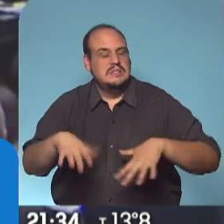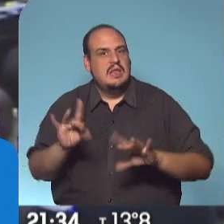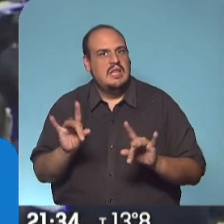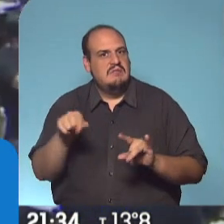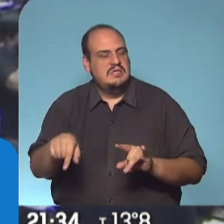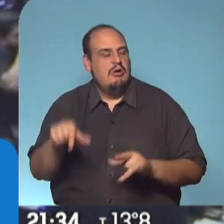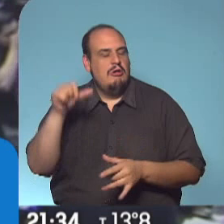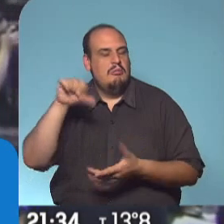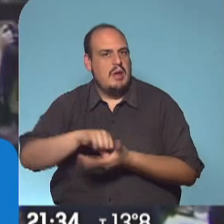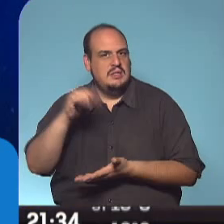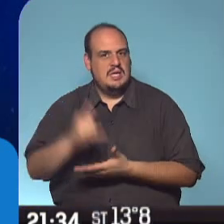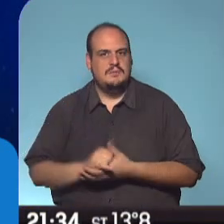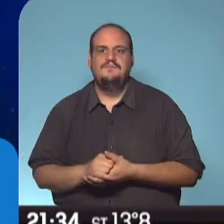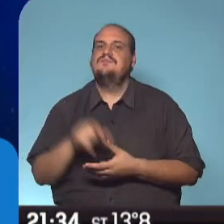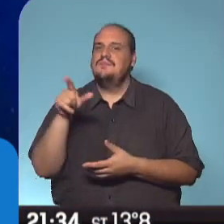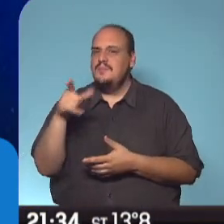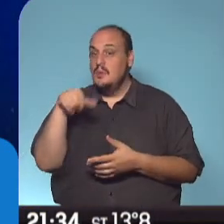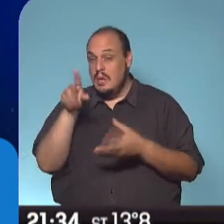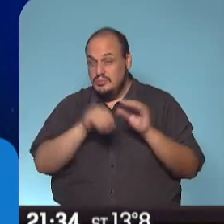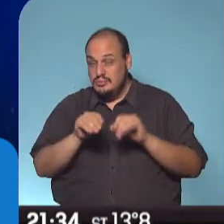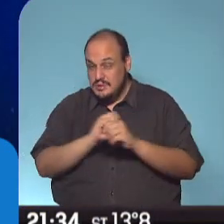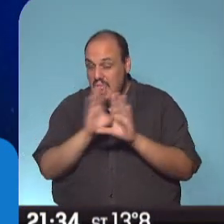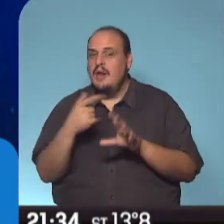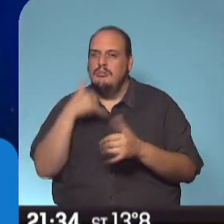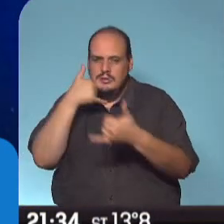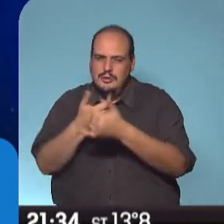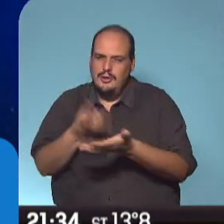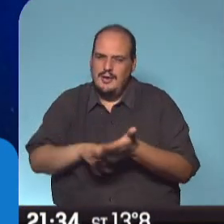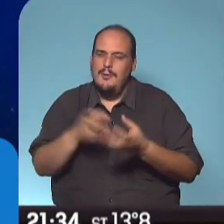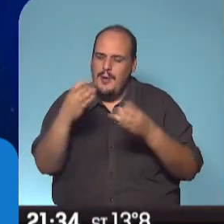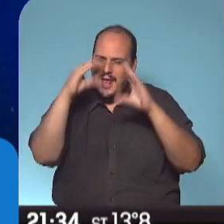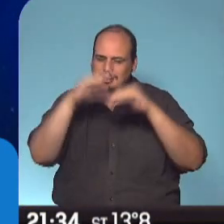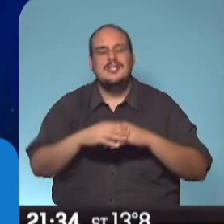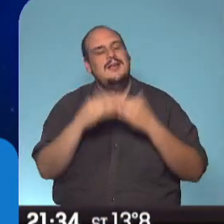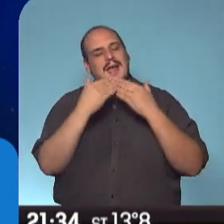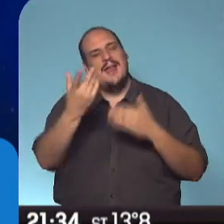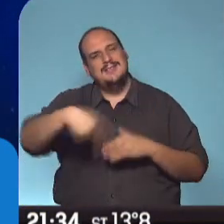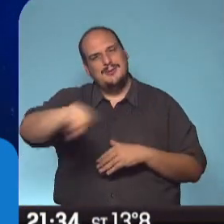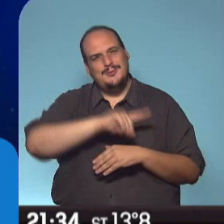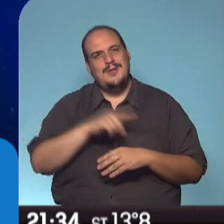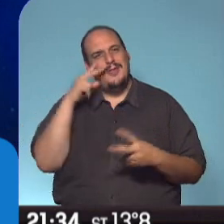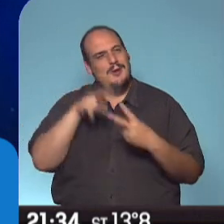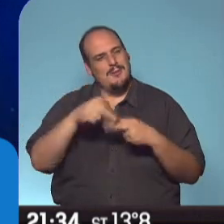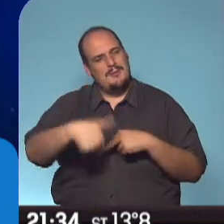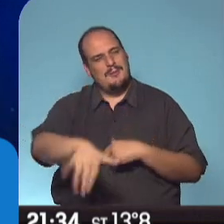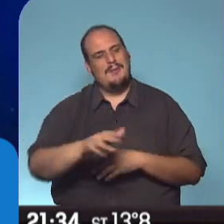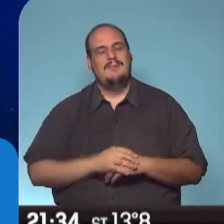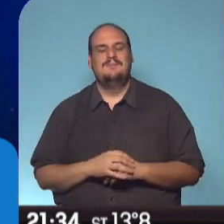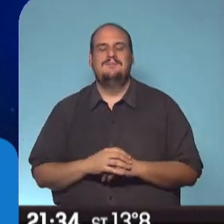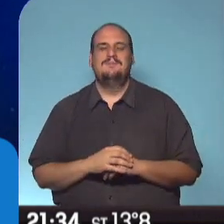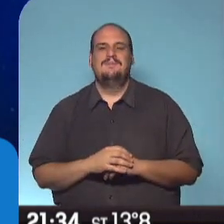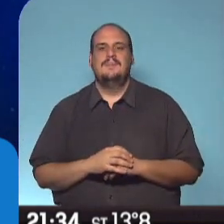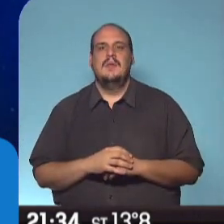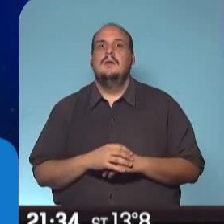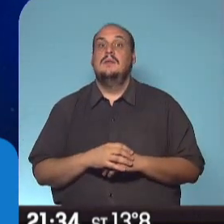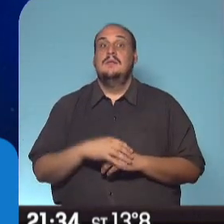hoy tiene el país. Y cuando lo tenga claro volveremos a llamarlos. Muchas gracias, Carlos. Buenas noches. Gracias a ustedes y hasta cualquier momento y a la orden.